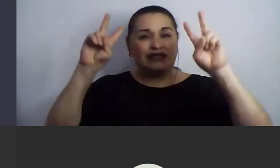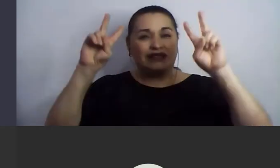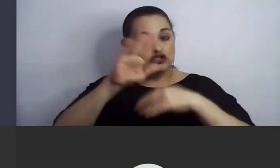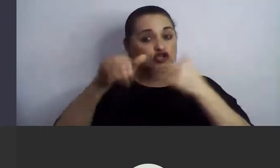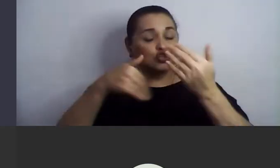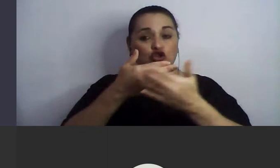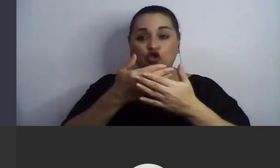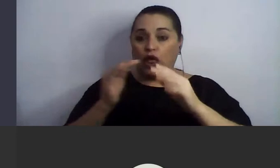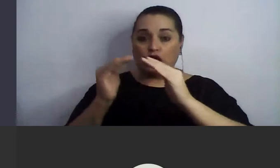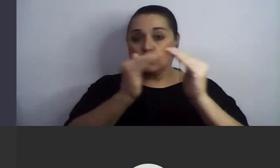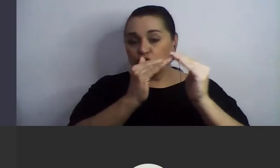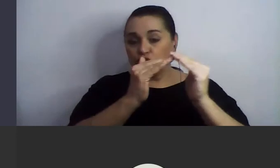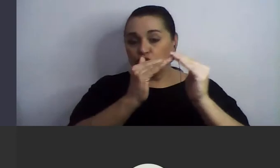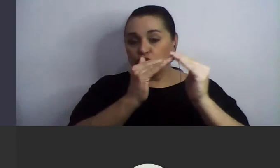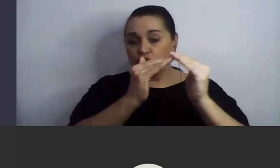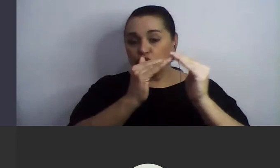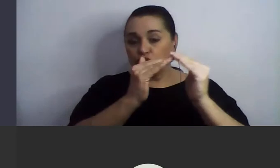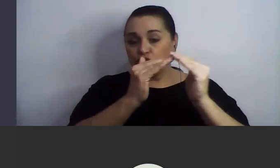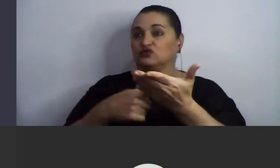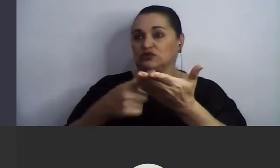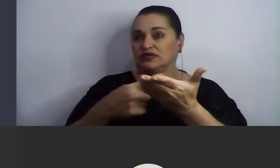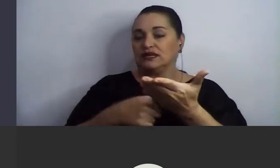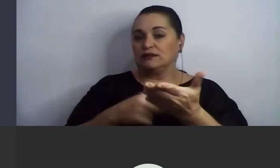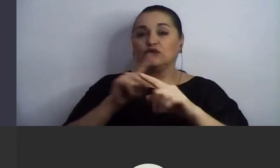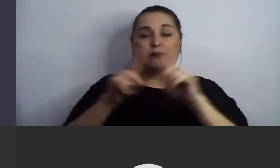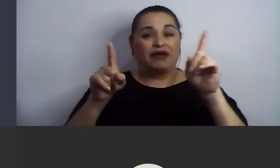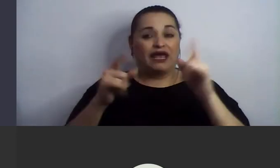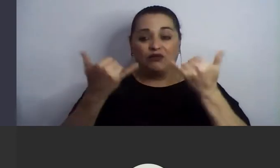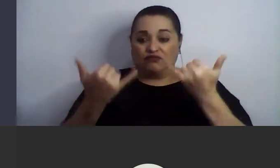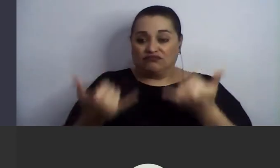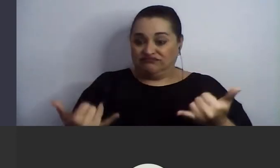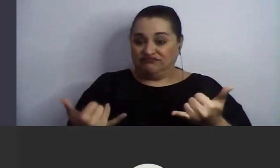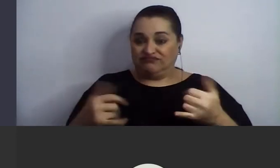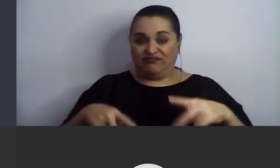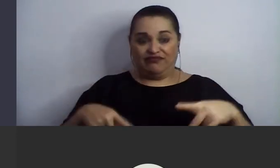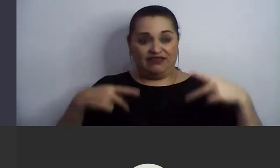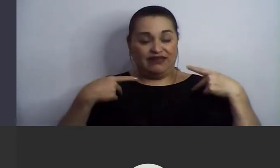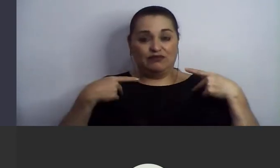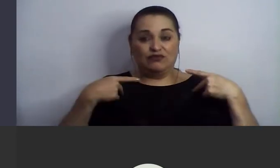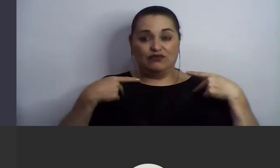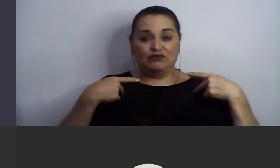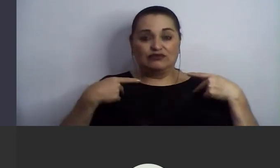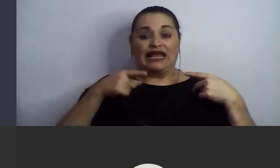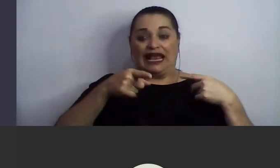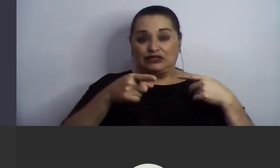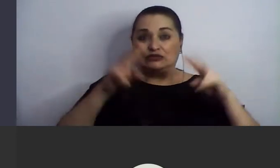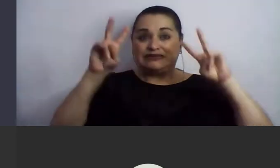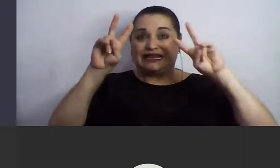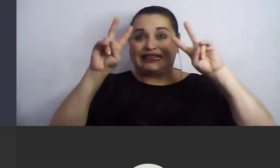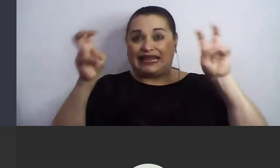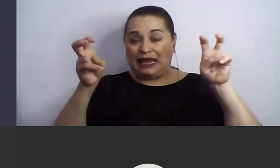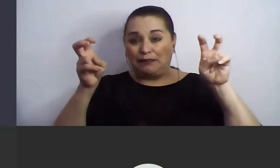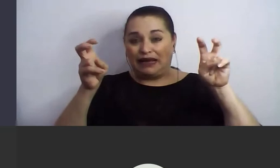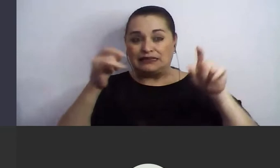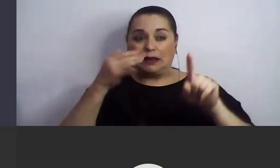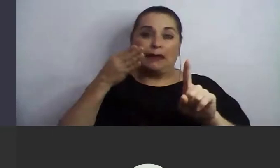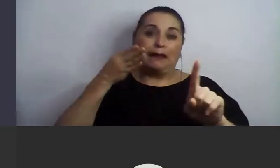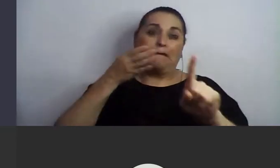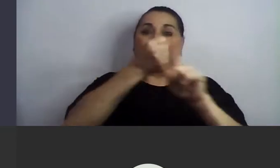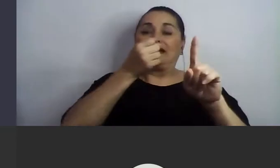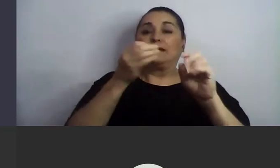estado discutiendo sin embargo las circunstancias de que estamos viviendo ahora hacen que esos temas impacten más en la vida